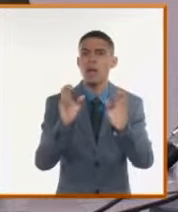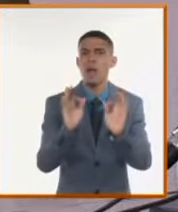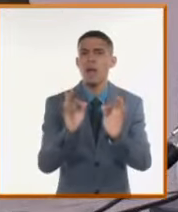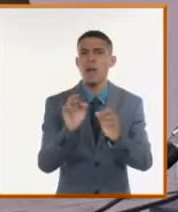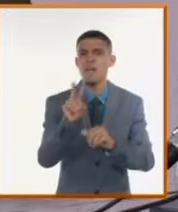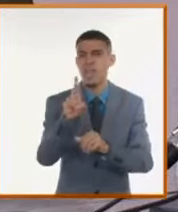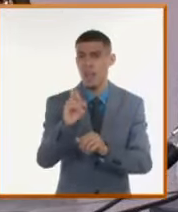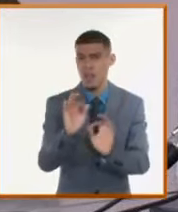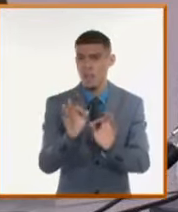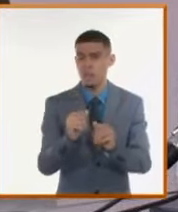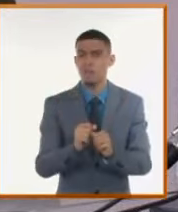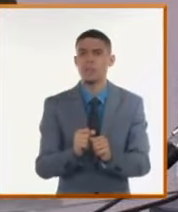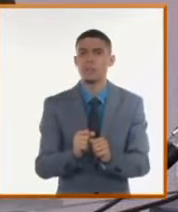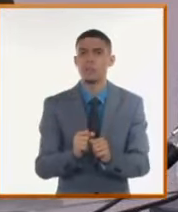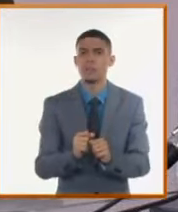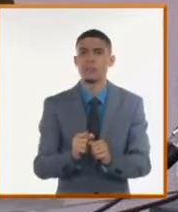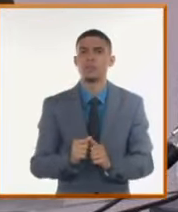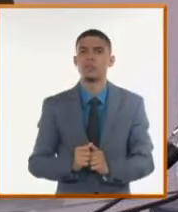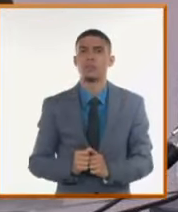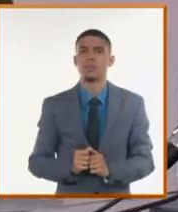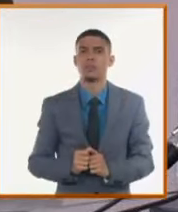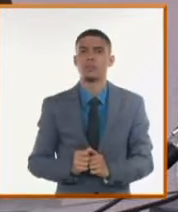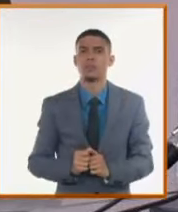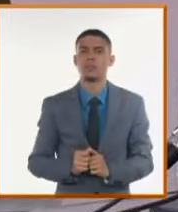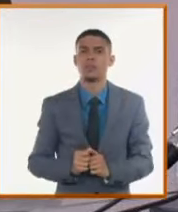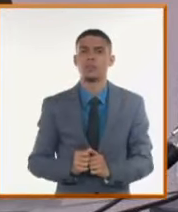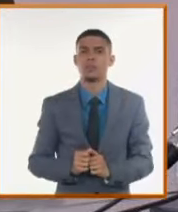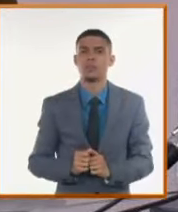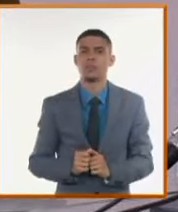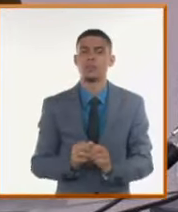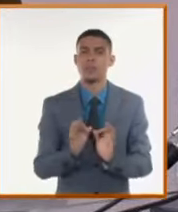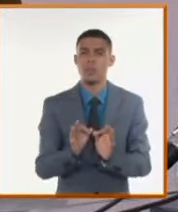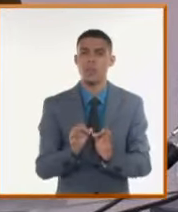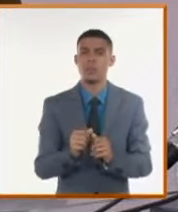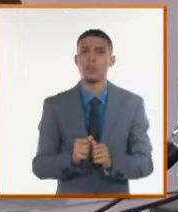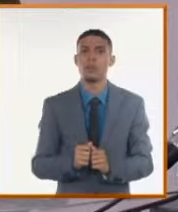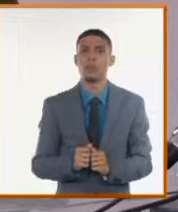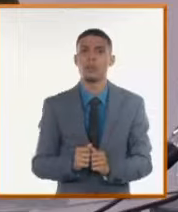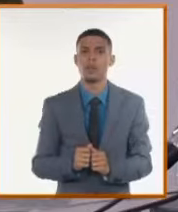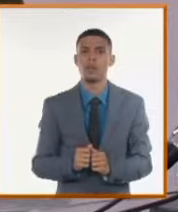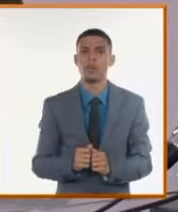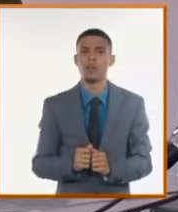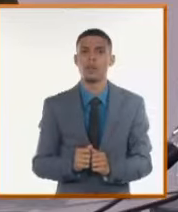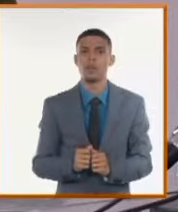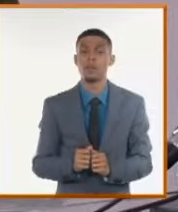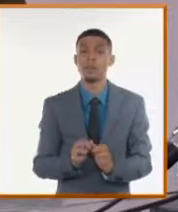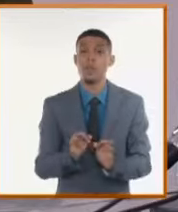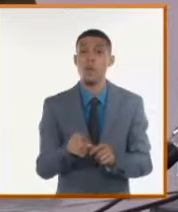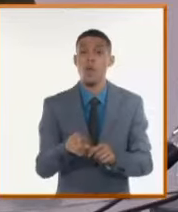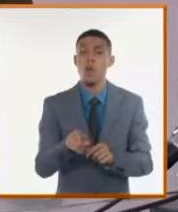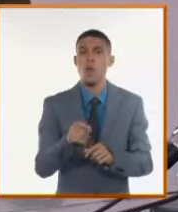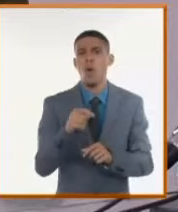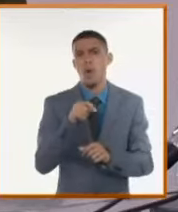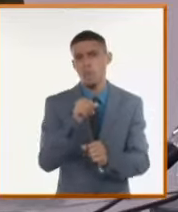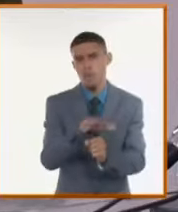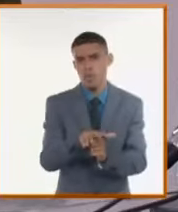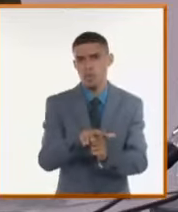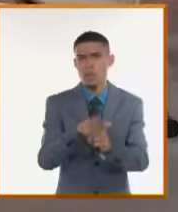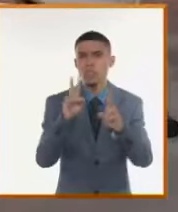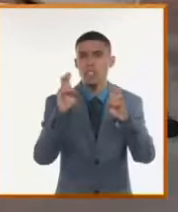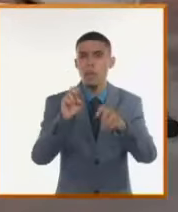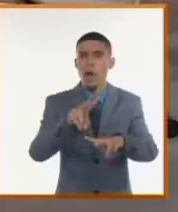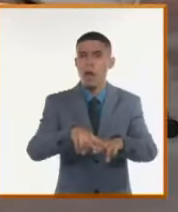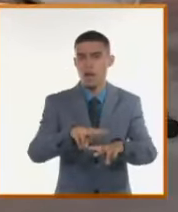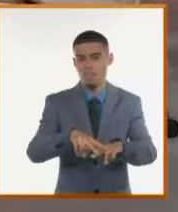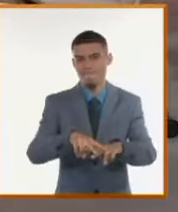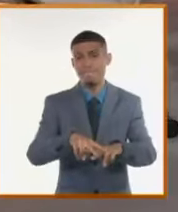tanto en los comentarios como en las llamadas telefónicas que hemos recibido eh comienzo Rubén por el tema de la Habana se